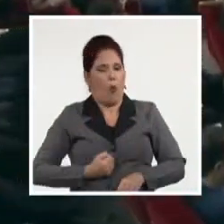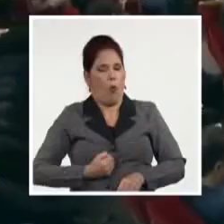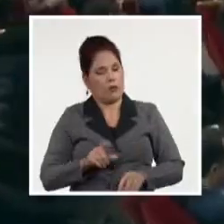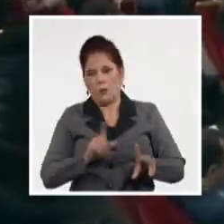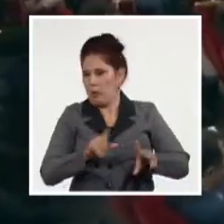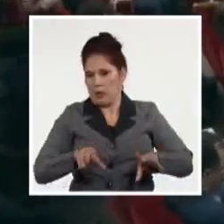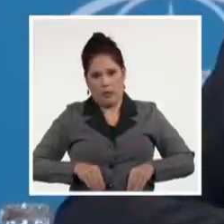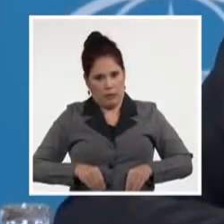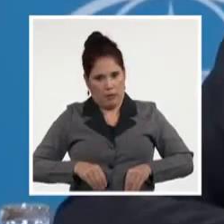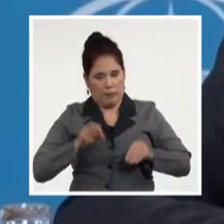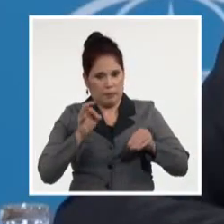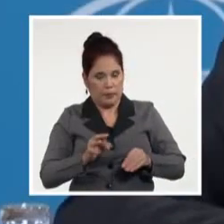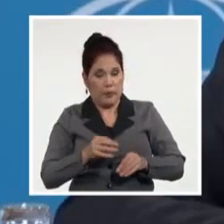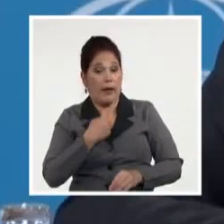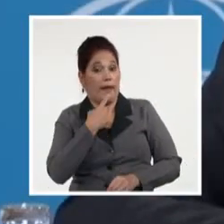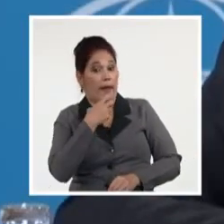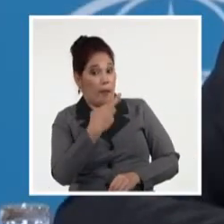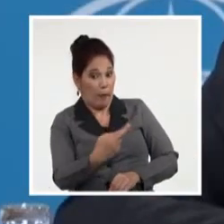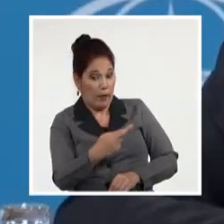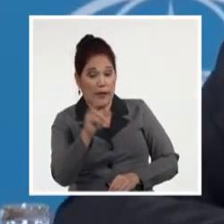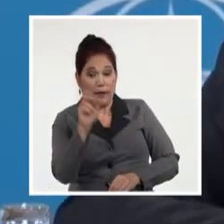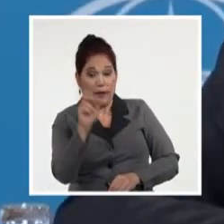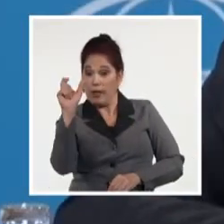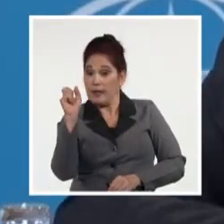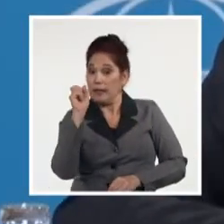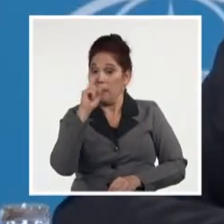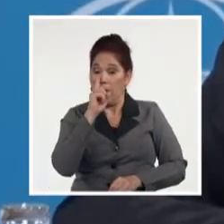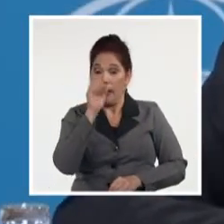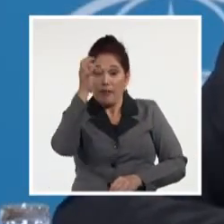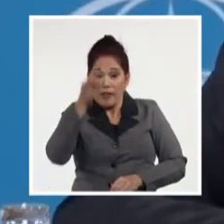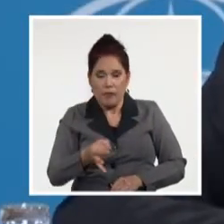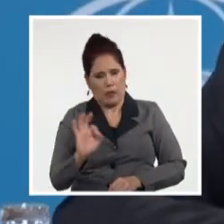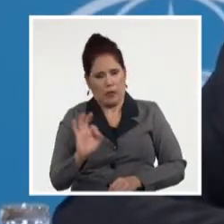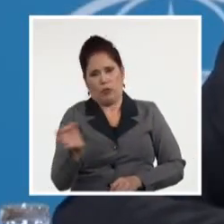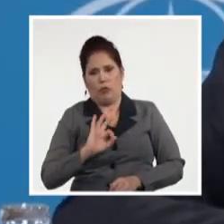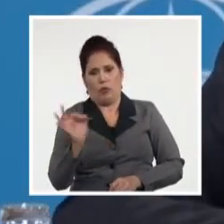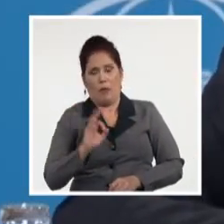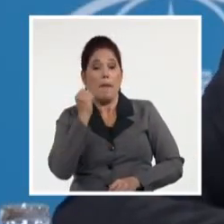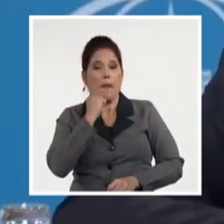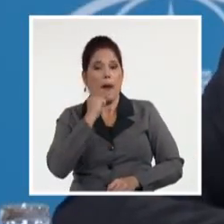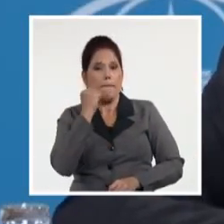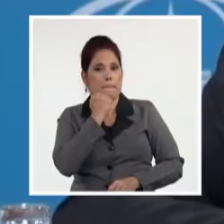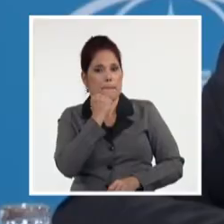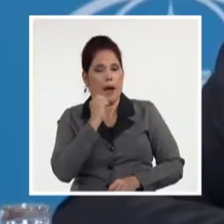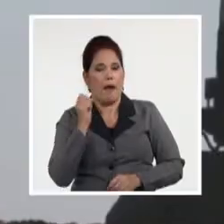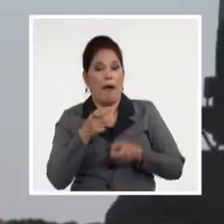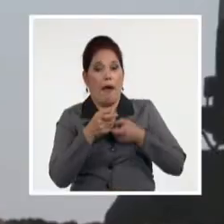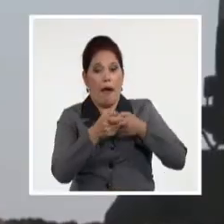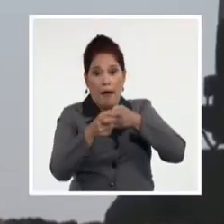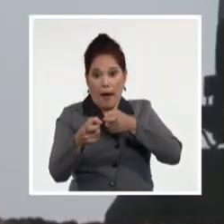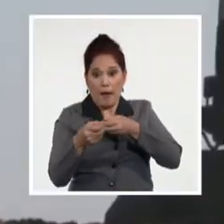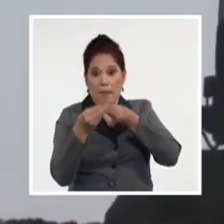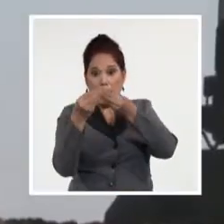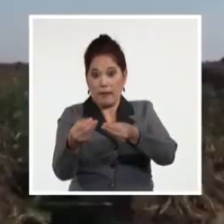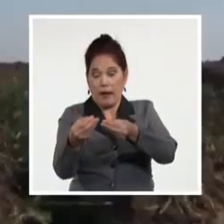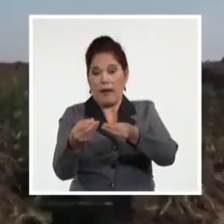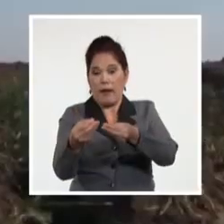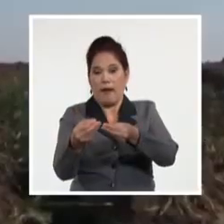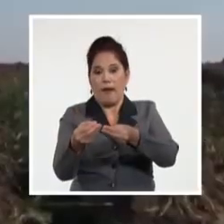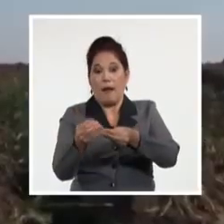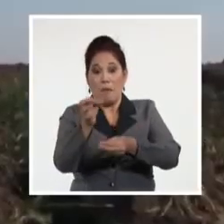Ucrania, Lavrov respondió que la fecha final no está definida. El incremento del envío de armas por parte de Occidente a